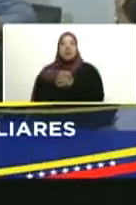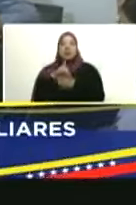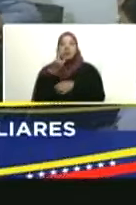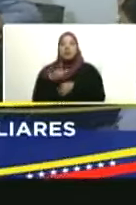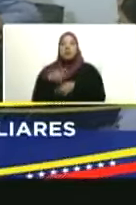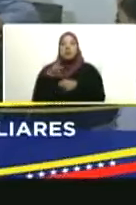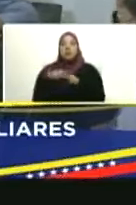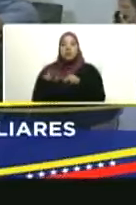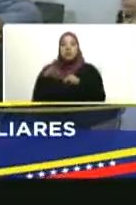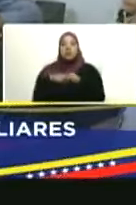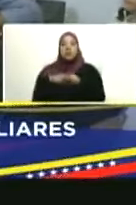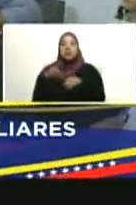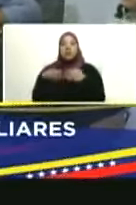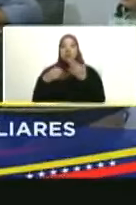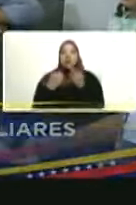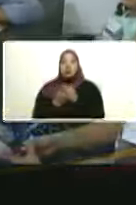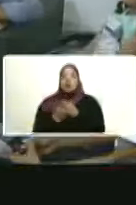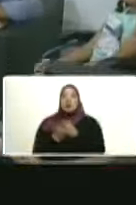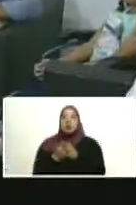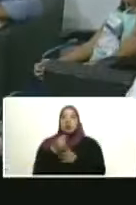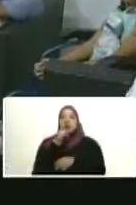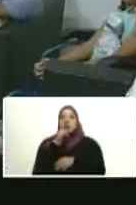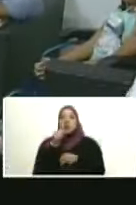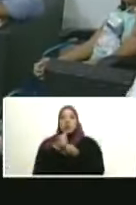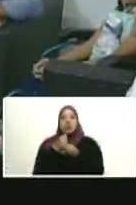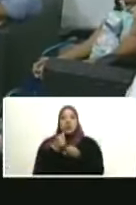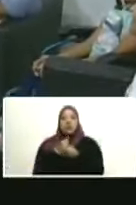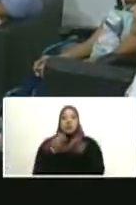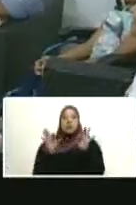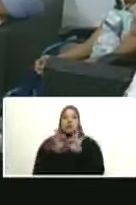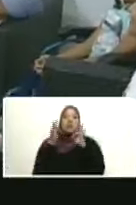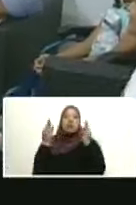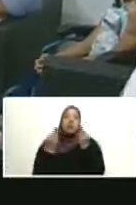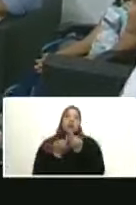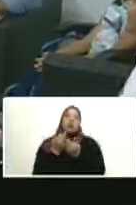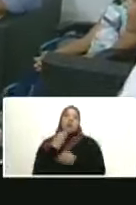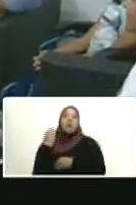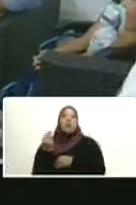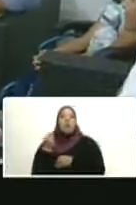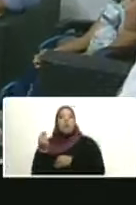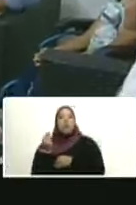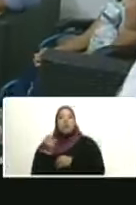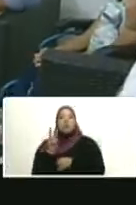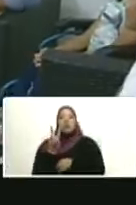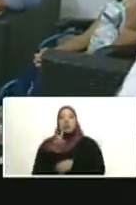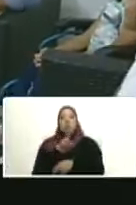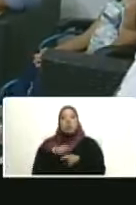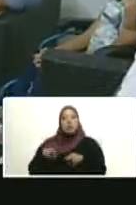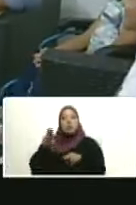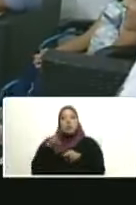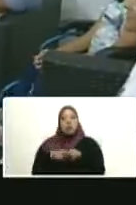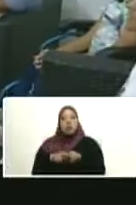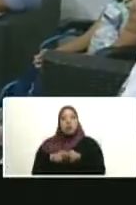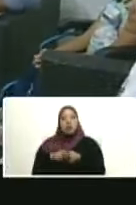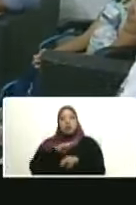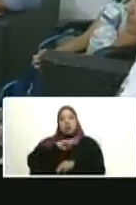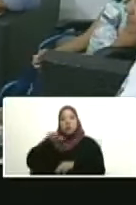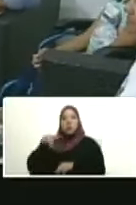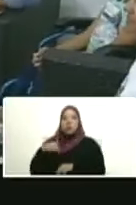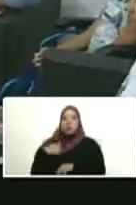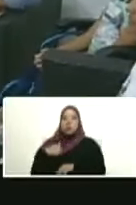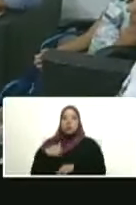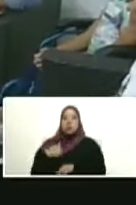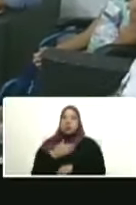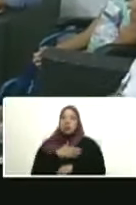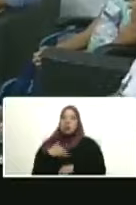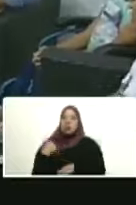tanto Nilcar García como Warner Nieves, una familia joven, 2 niñas que también están aquí con nosotros. Yo quisiera